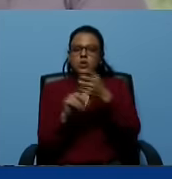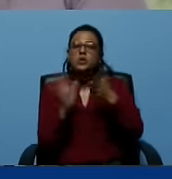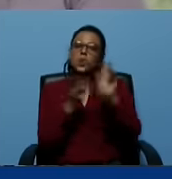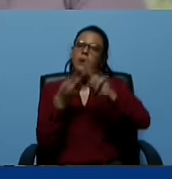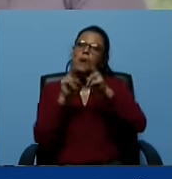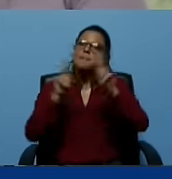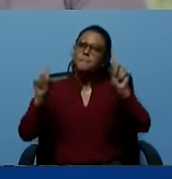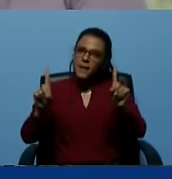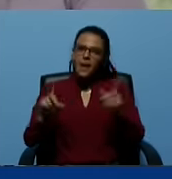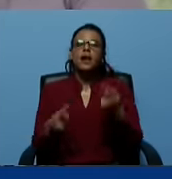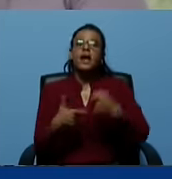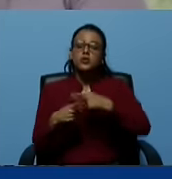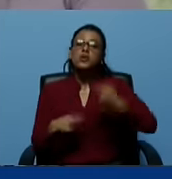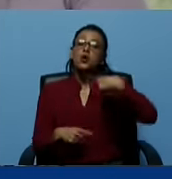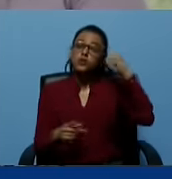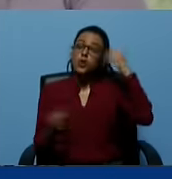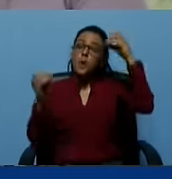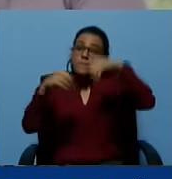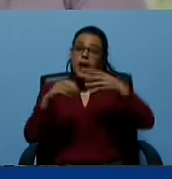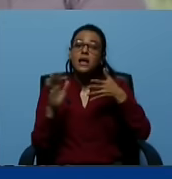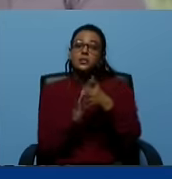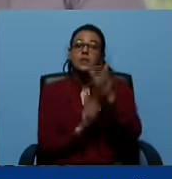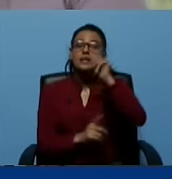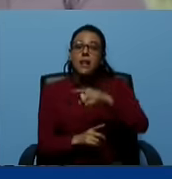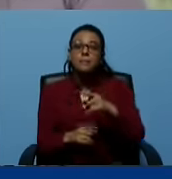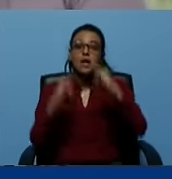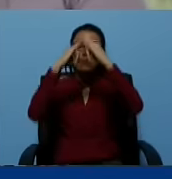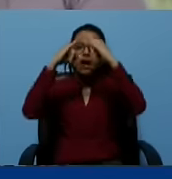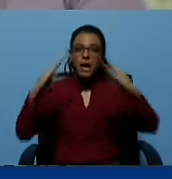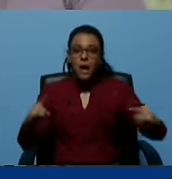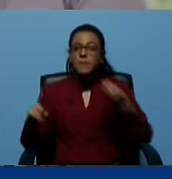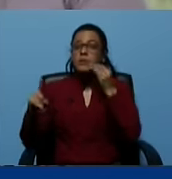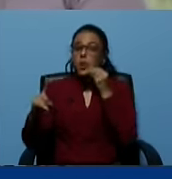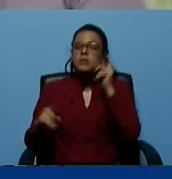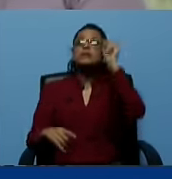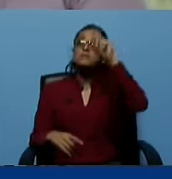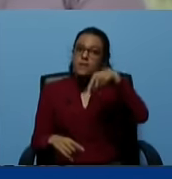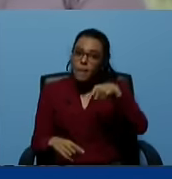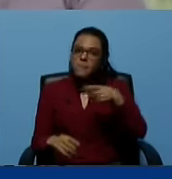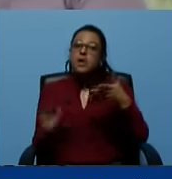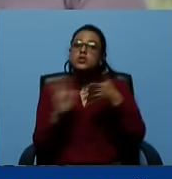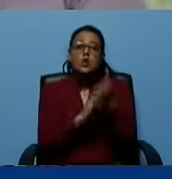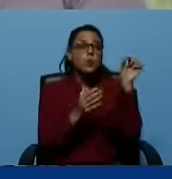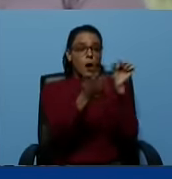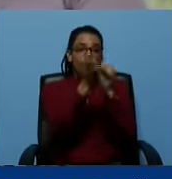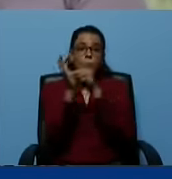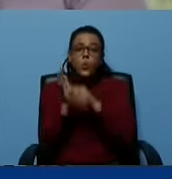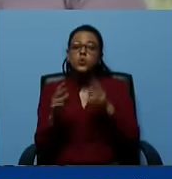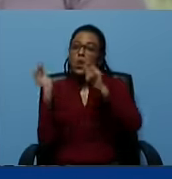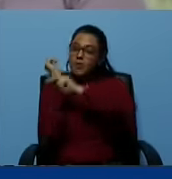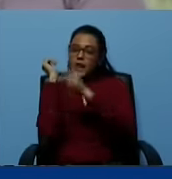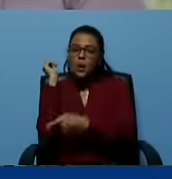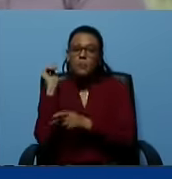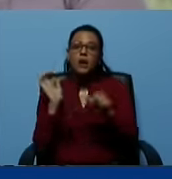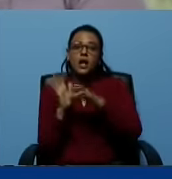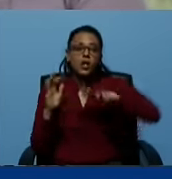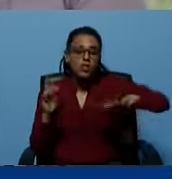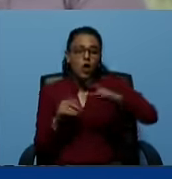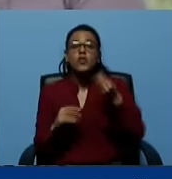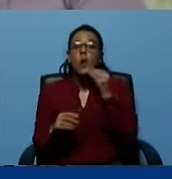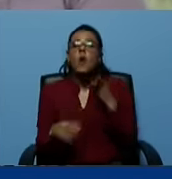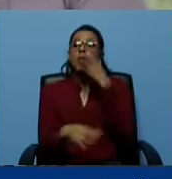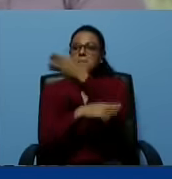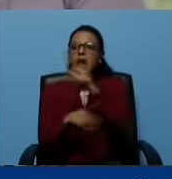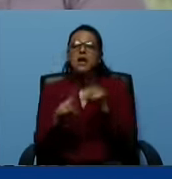vacacional comunitario también tendrá el campismo juvenil, que se ubica también en los puntos de Imparques, donde los jóvenes acampan, conocen